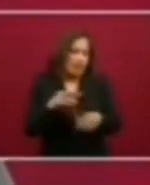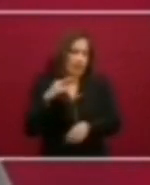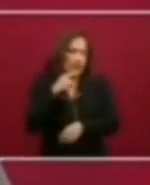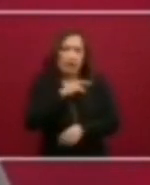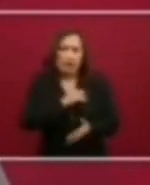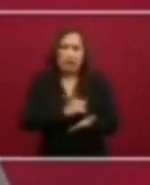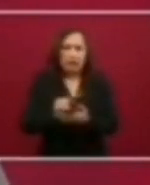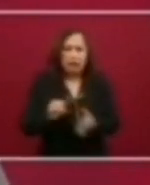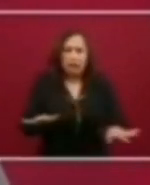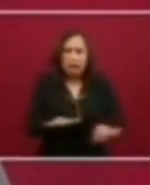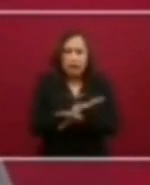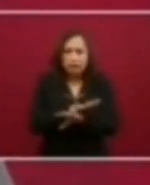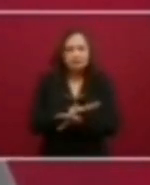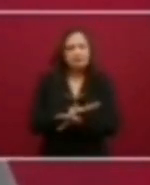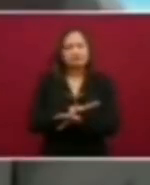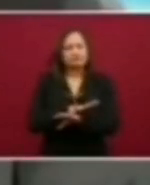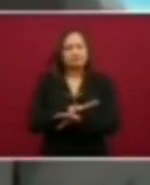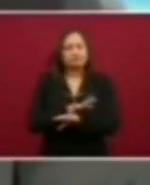la tiene que haber,